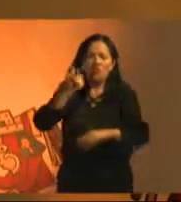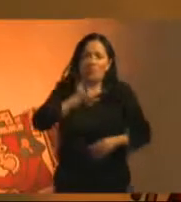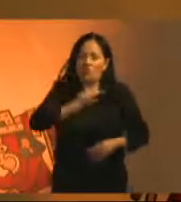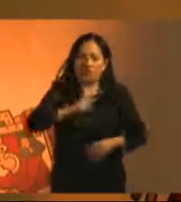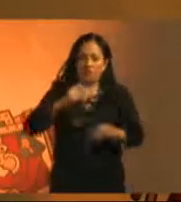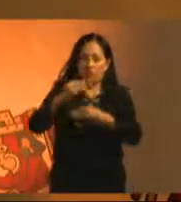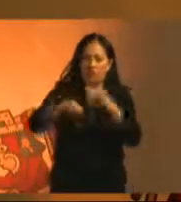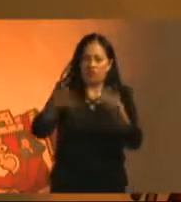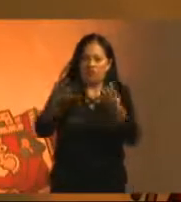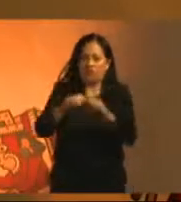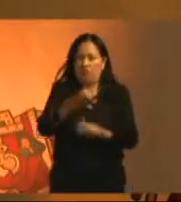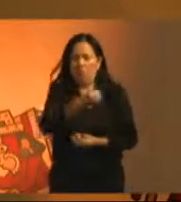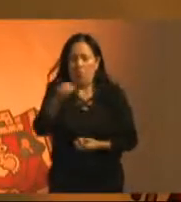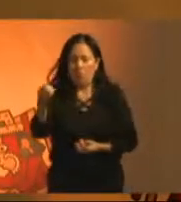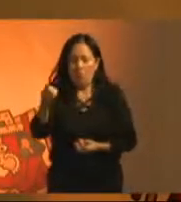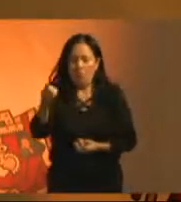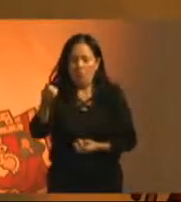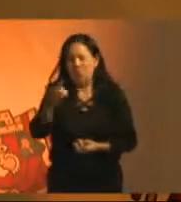organizados